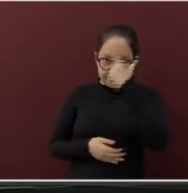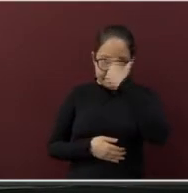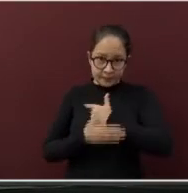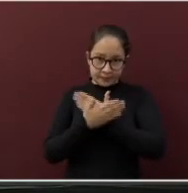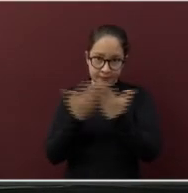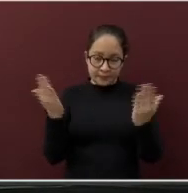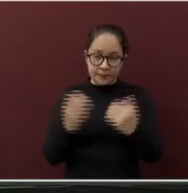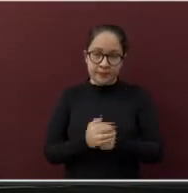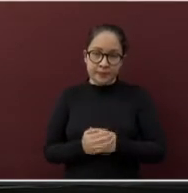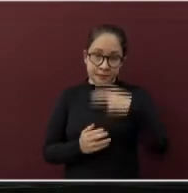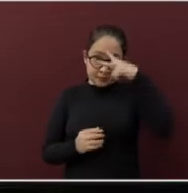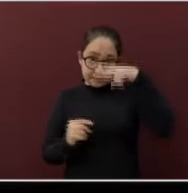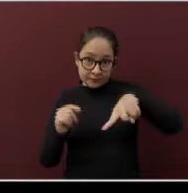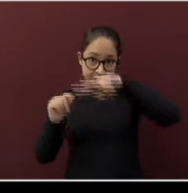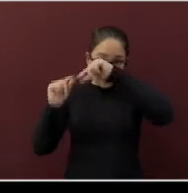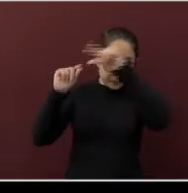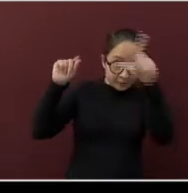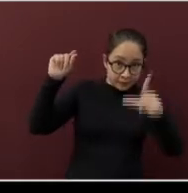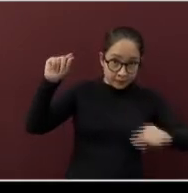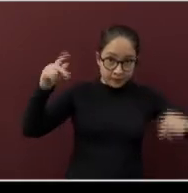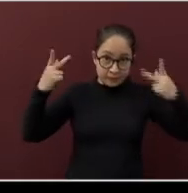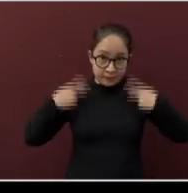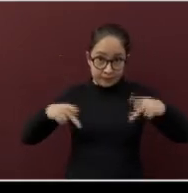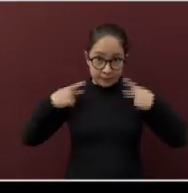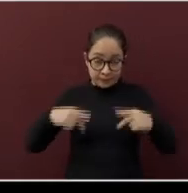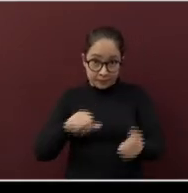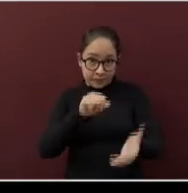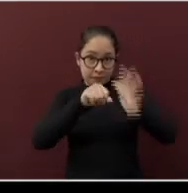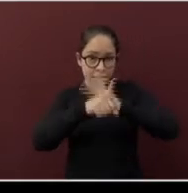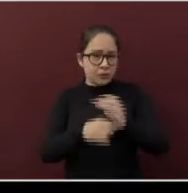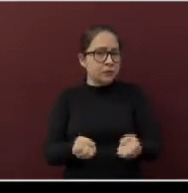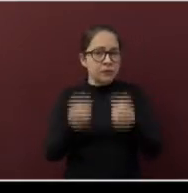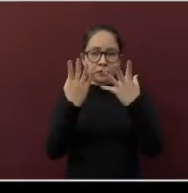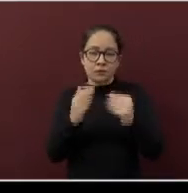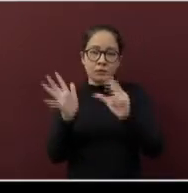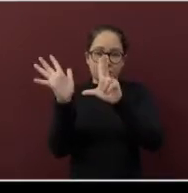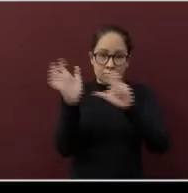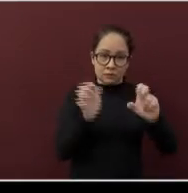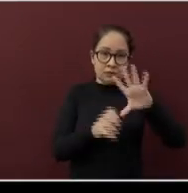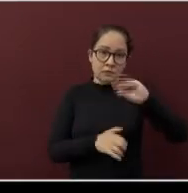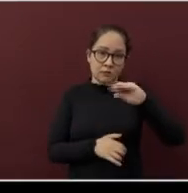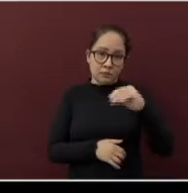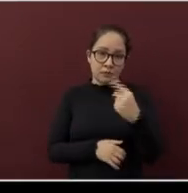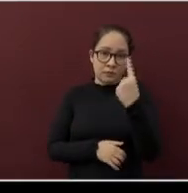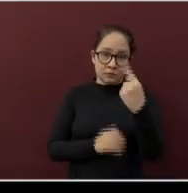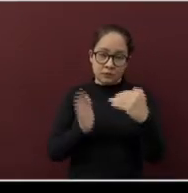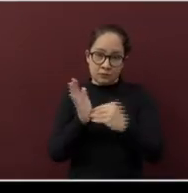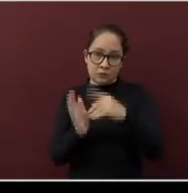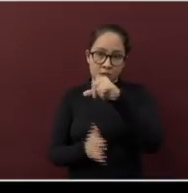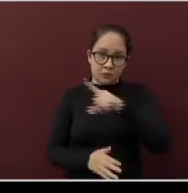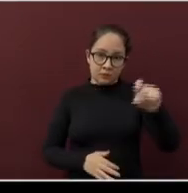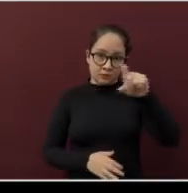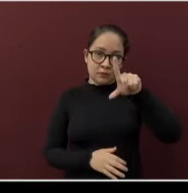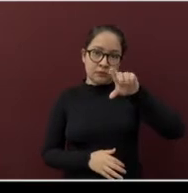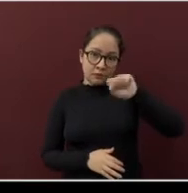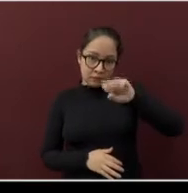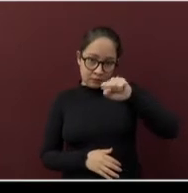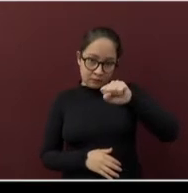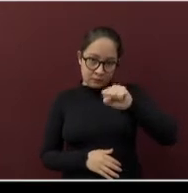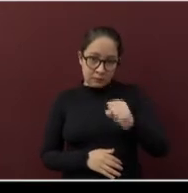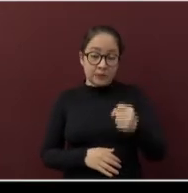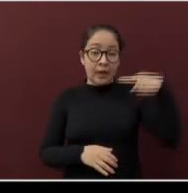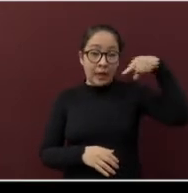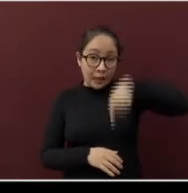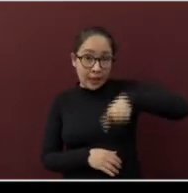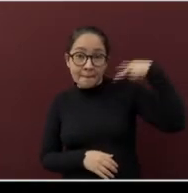a kobe 19 registrados a nivel nacional suman 800 91 mil 160 en el estado